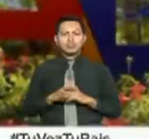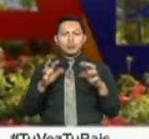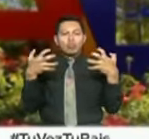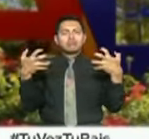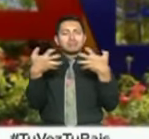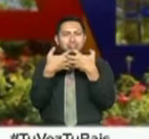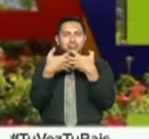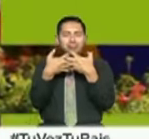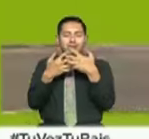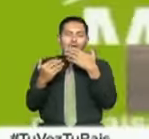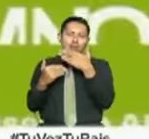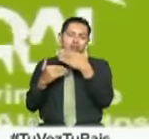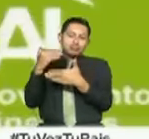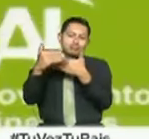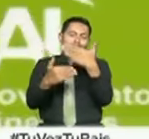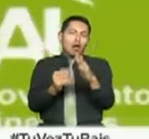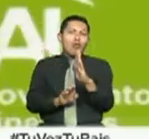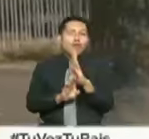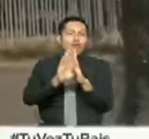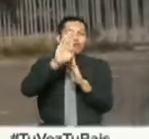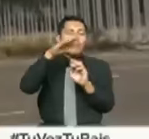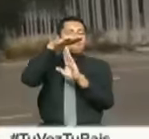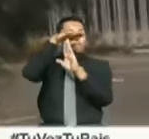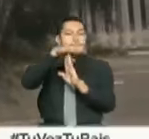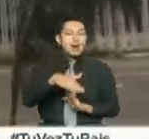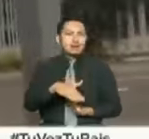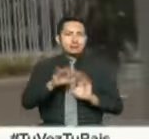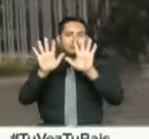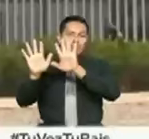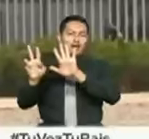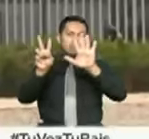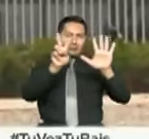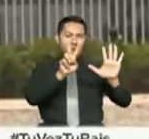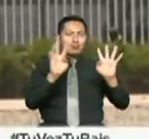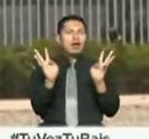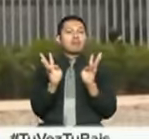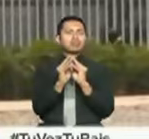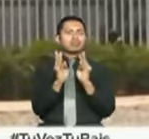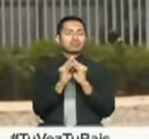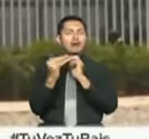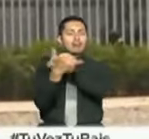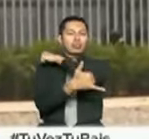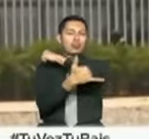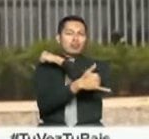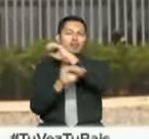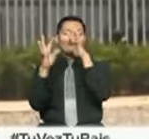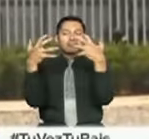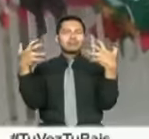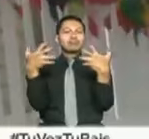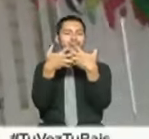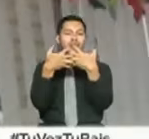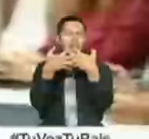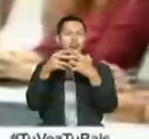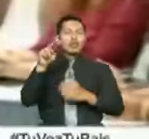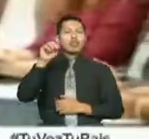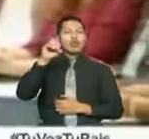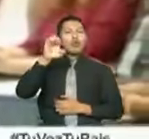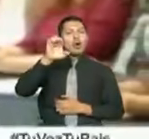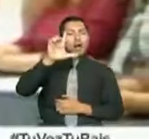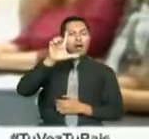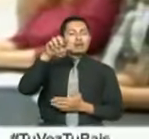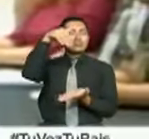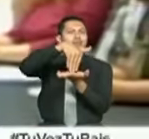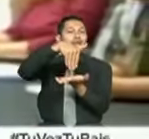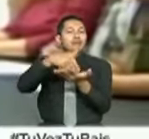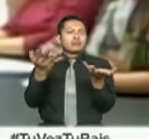Unidos por el camino de la paz, es el lema de la 17ª cumbre del Movimiento de Países No Alineados, MNOAL, cuya sede